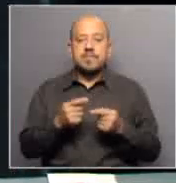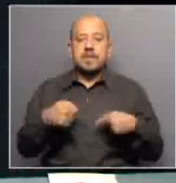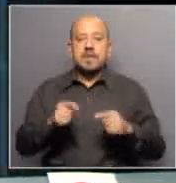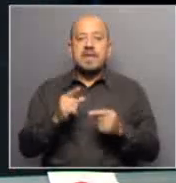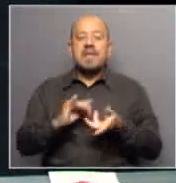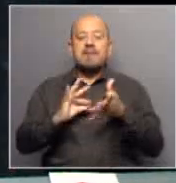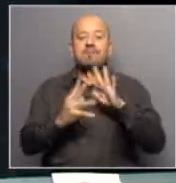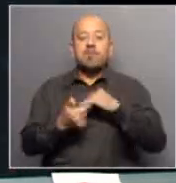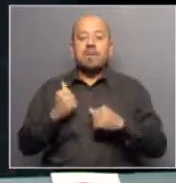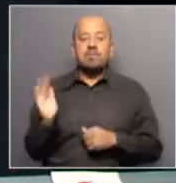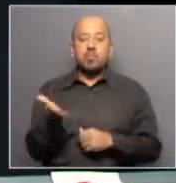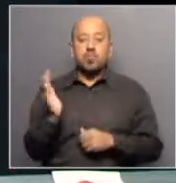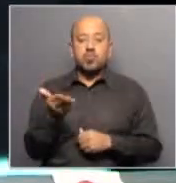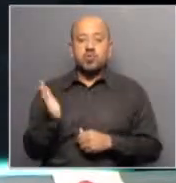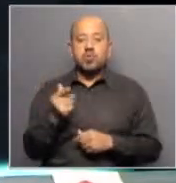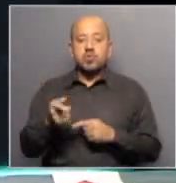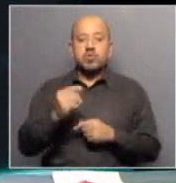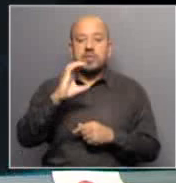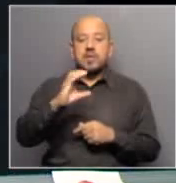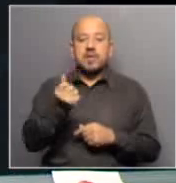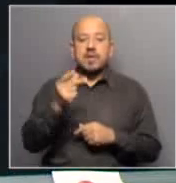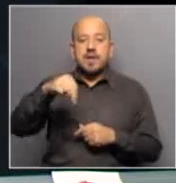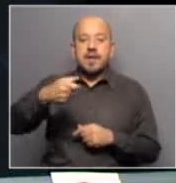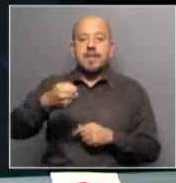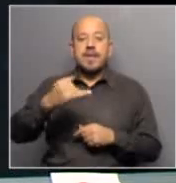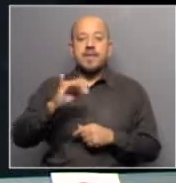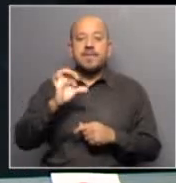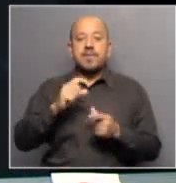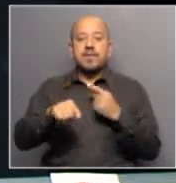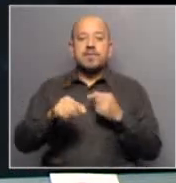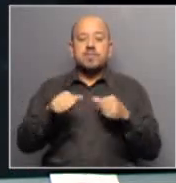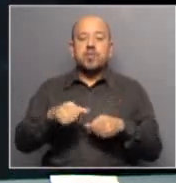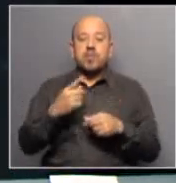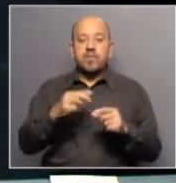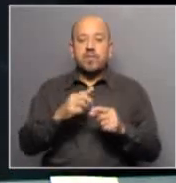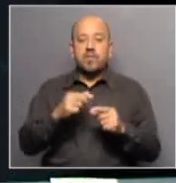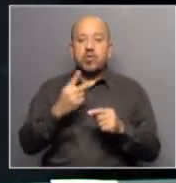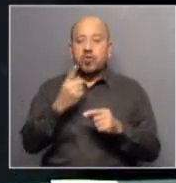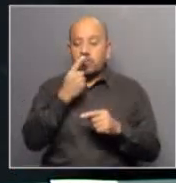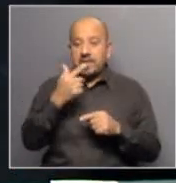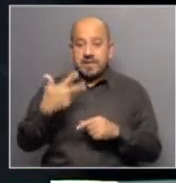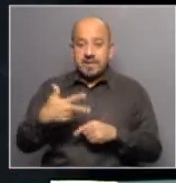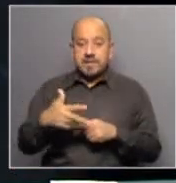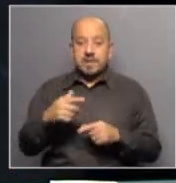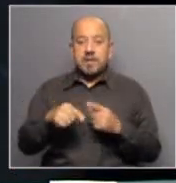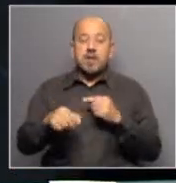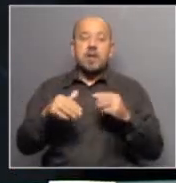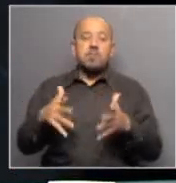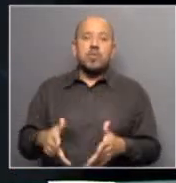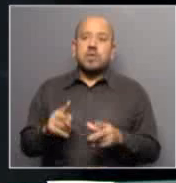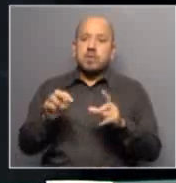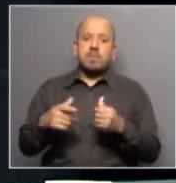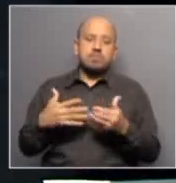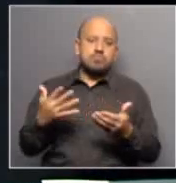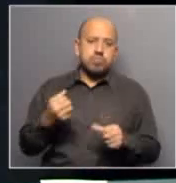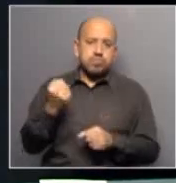de producción de cannabis llegó sobre finales del 2013. Para conversar sobre el camino recorrido y la importancia de